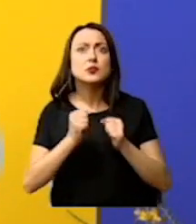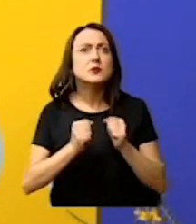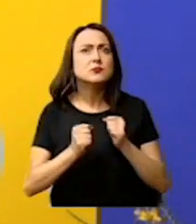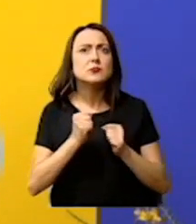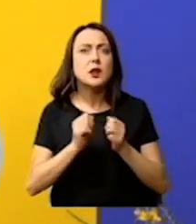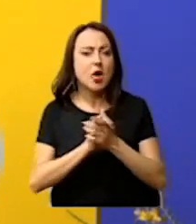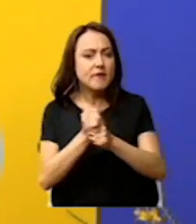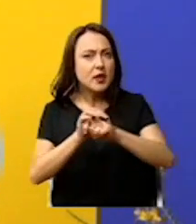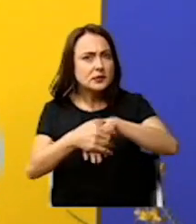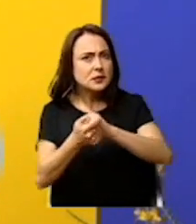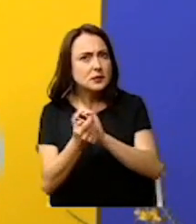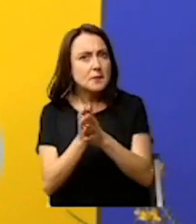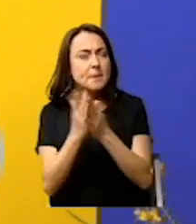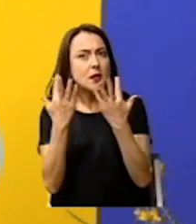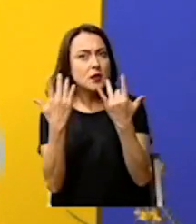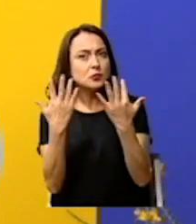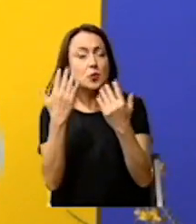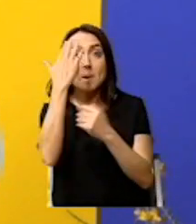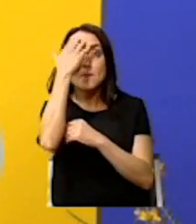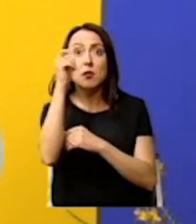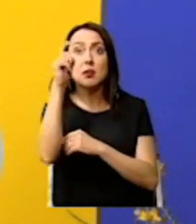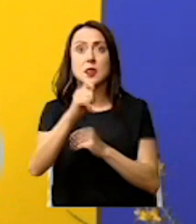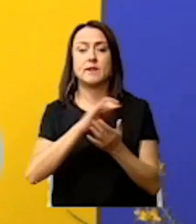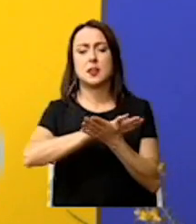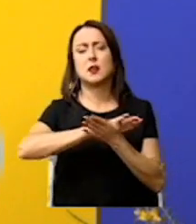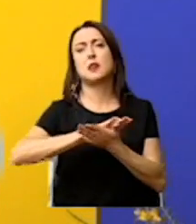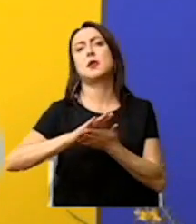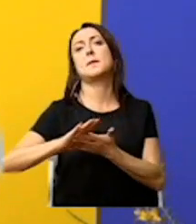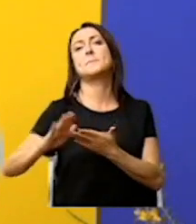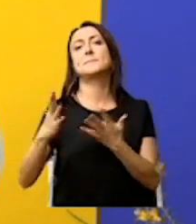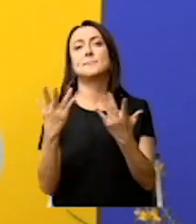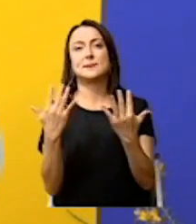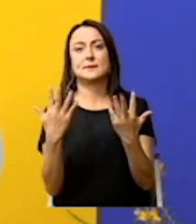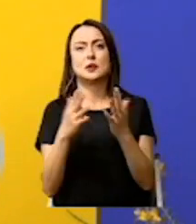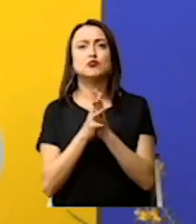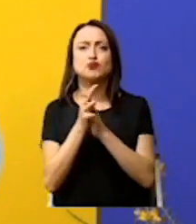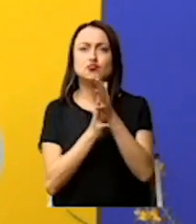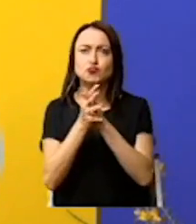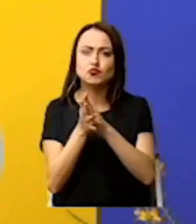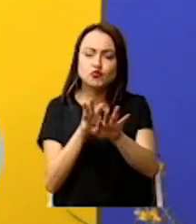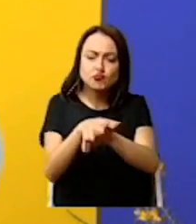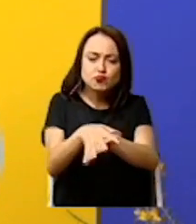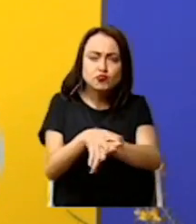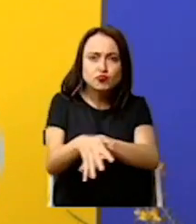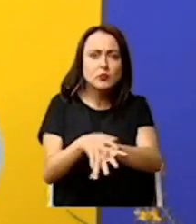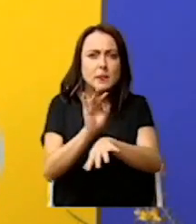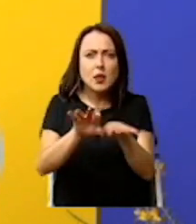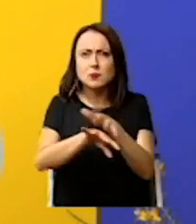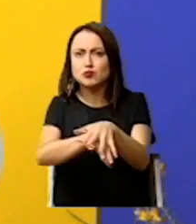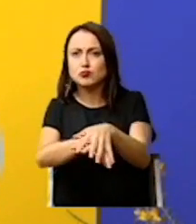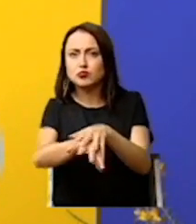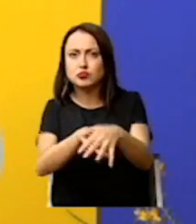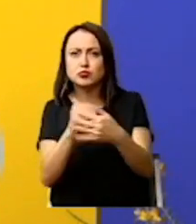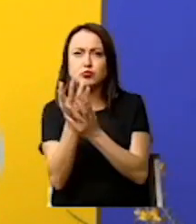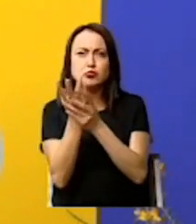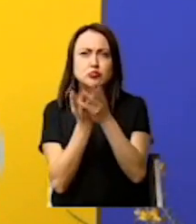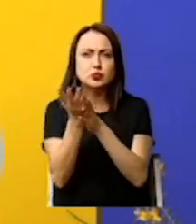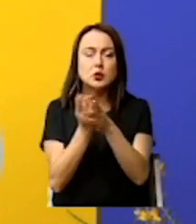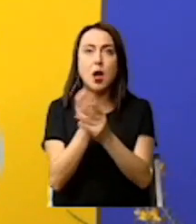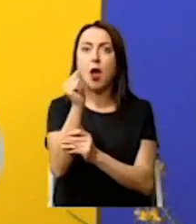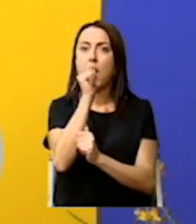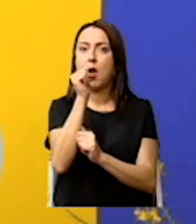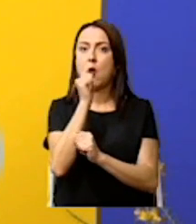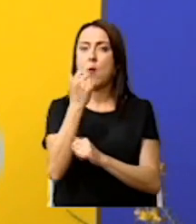a lavarse esas manitas porque tienen que estar bien limpias, se las restriegan bien por todos los lados con